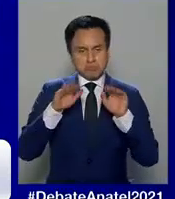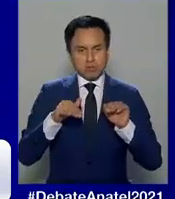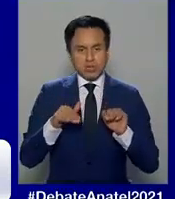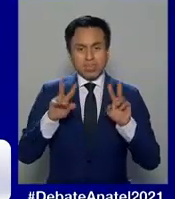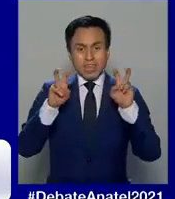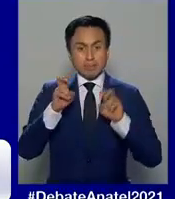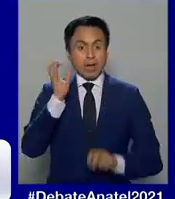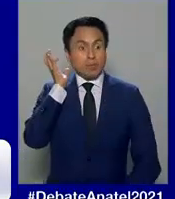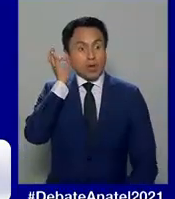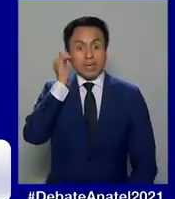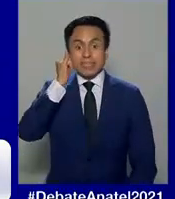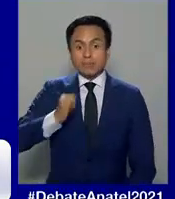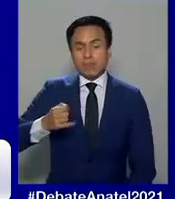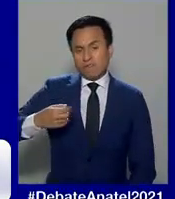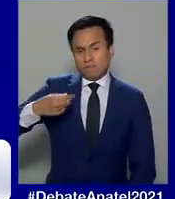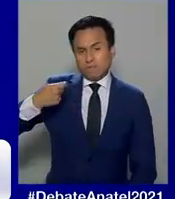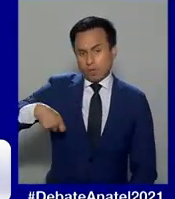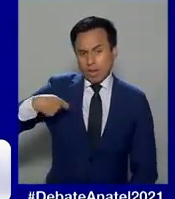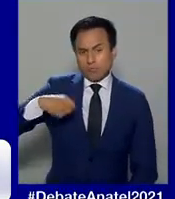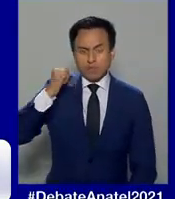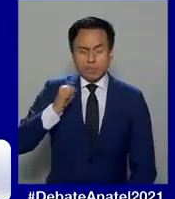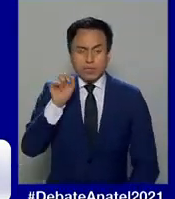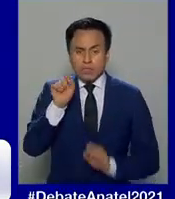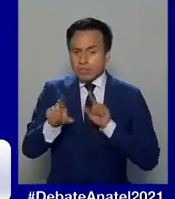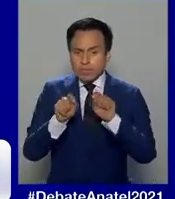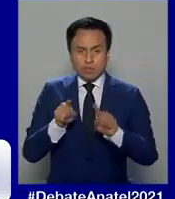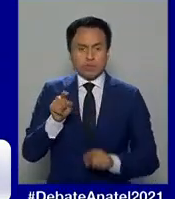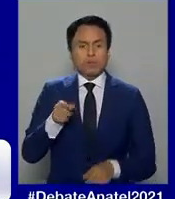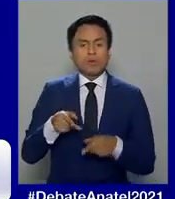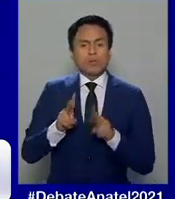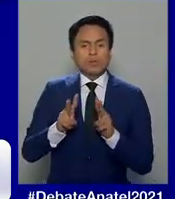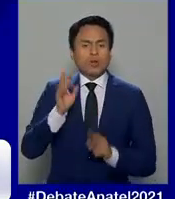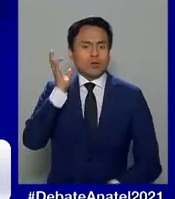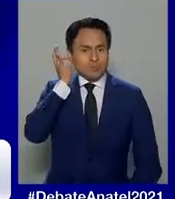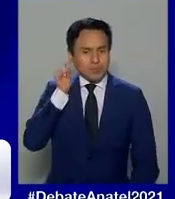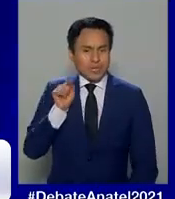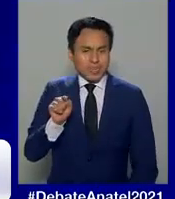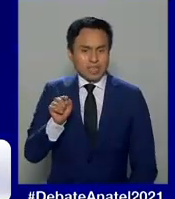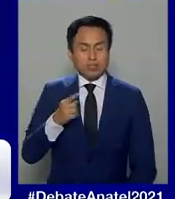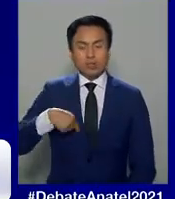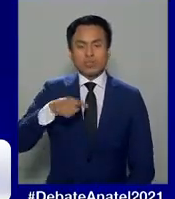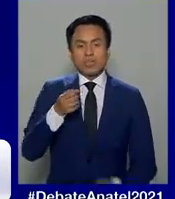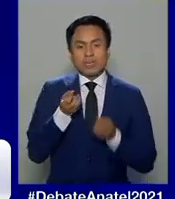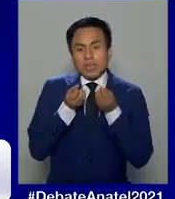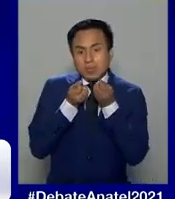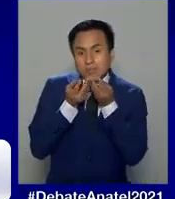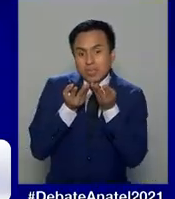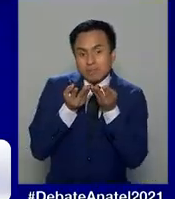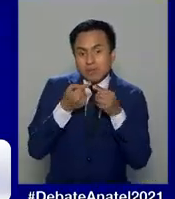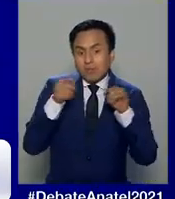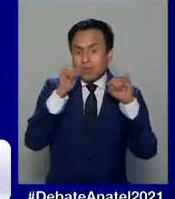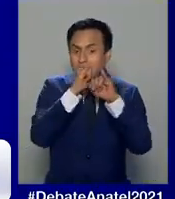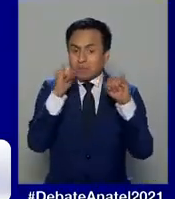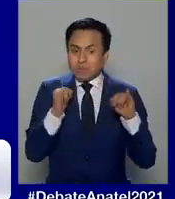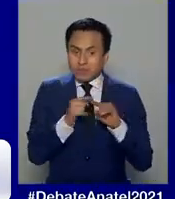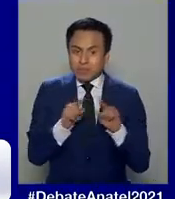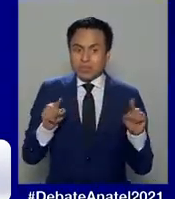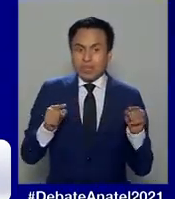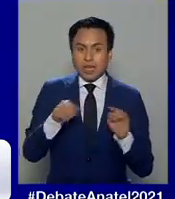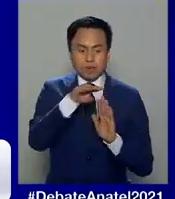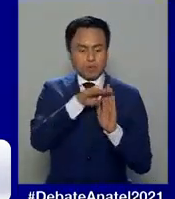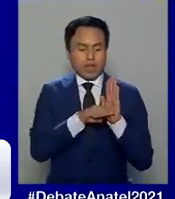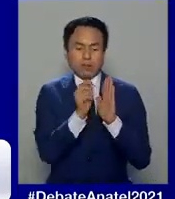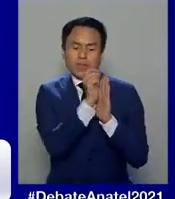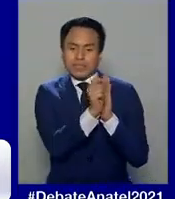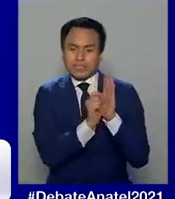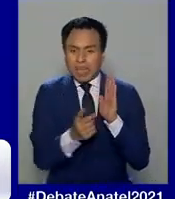mujer siempre hemos valorado y siempre hemos defendido los derechos de la mujer. Y que lo hayamos expresado de una manera distinta en el programa